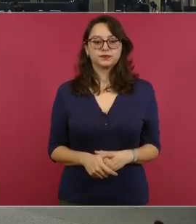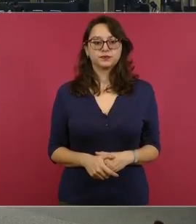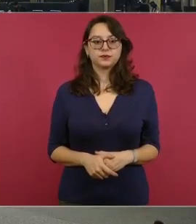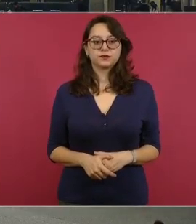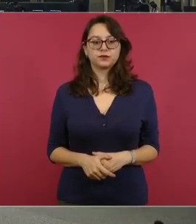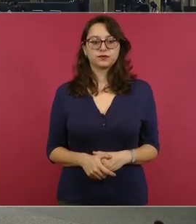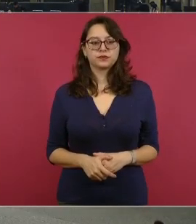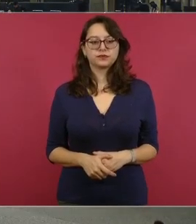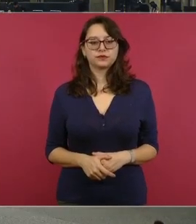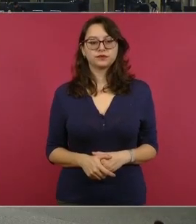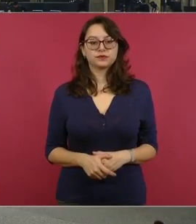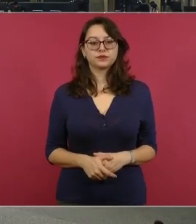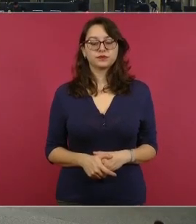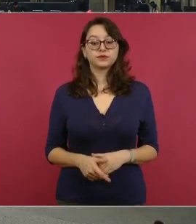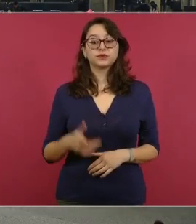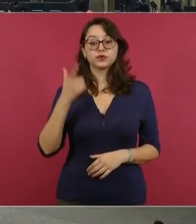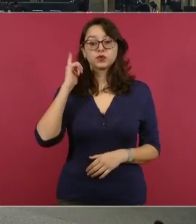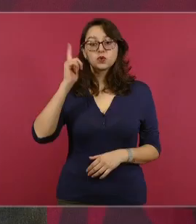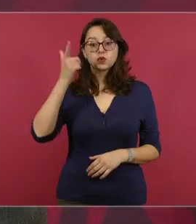ojalá y lo graben